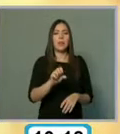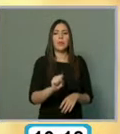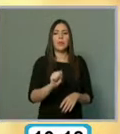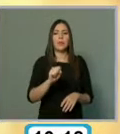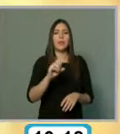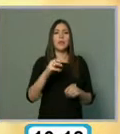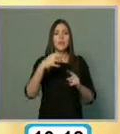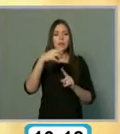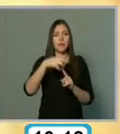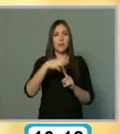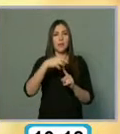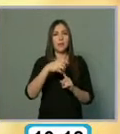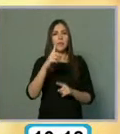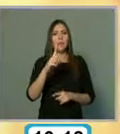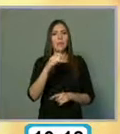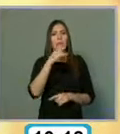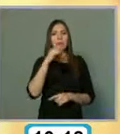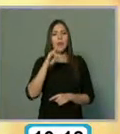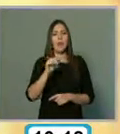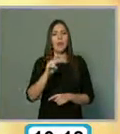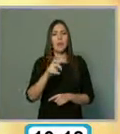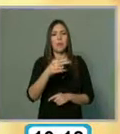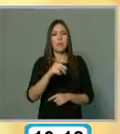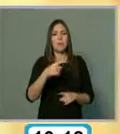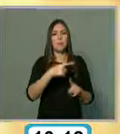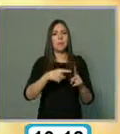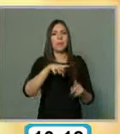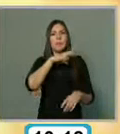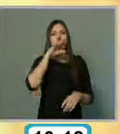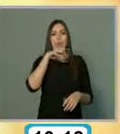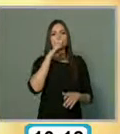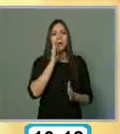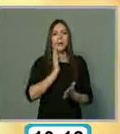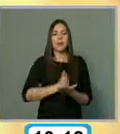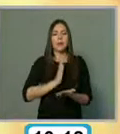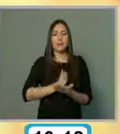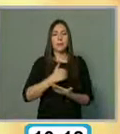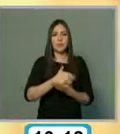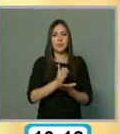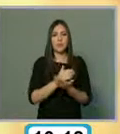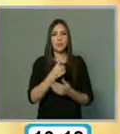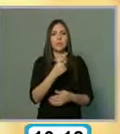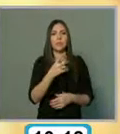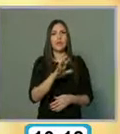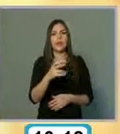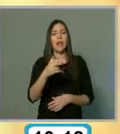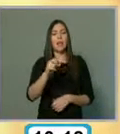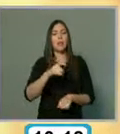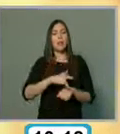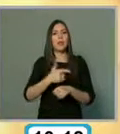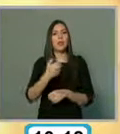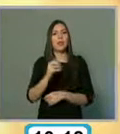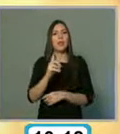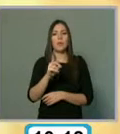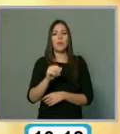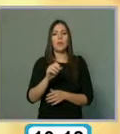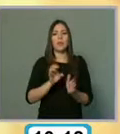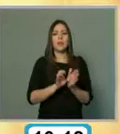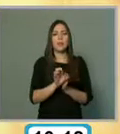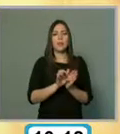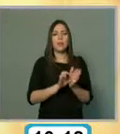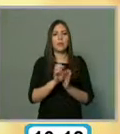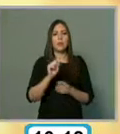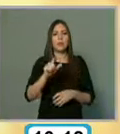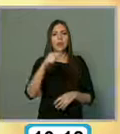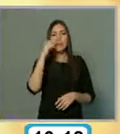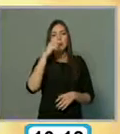gramos de champiñones, un chile jalapeño, media cebolla finamente picada, 500 gramos de queso Gouda rallado, sal y pimienta